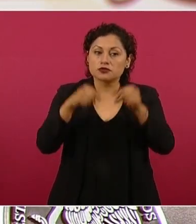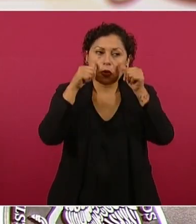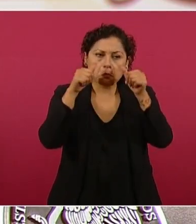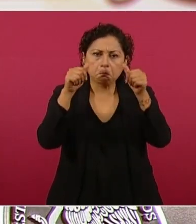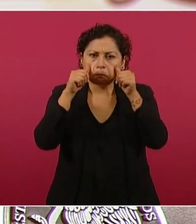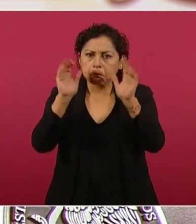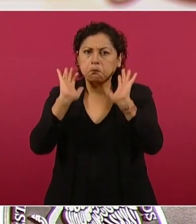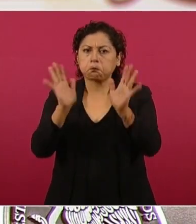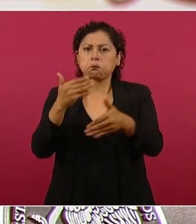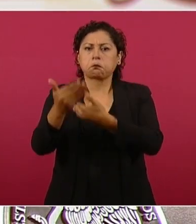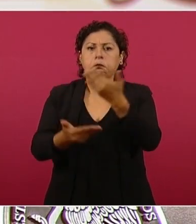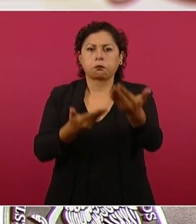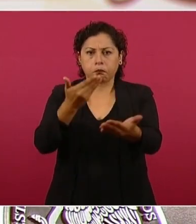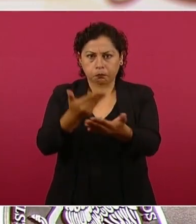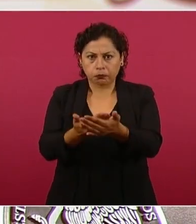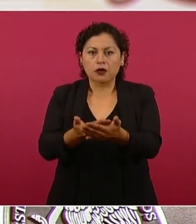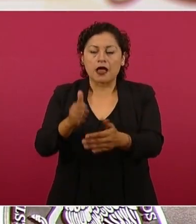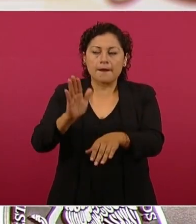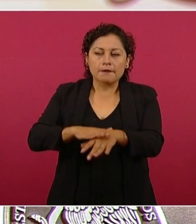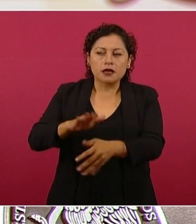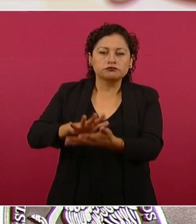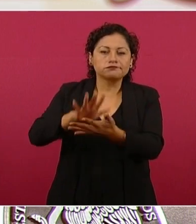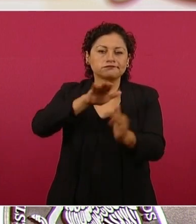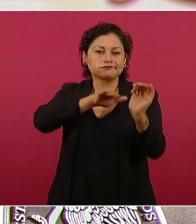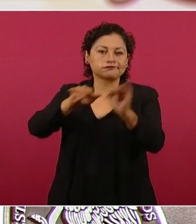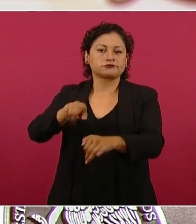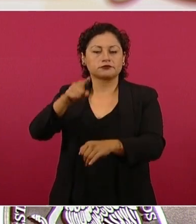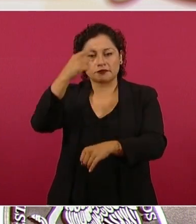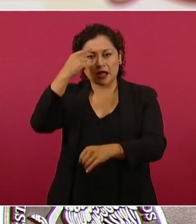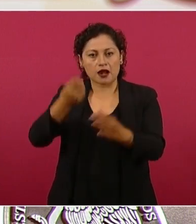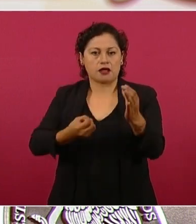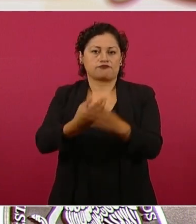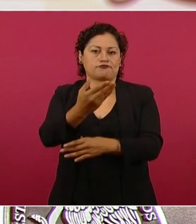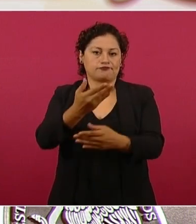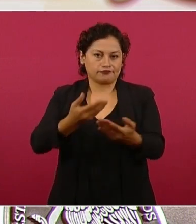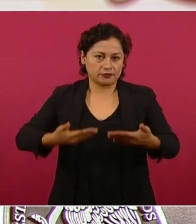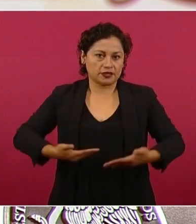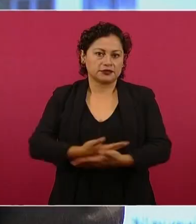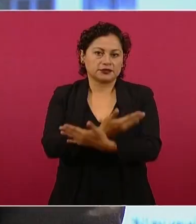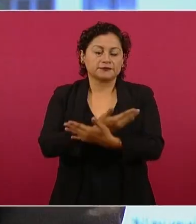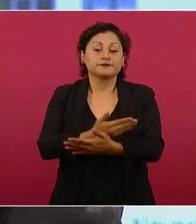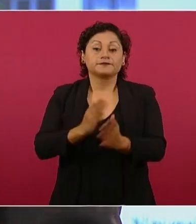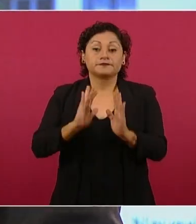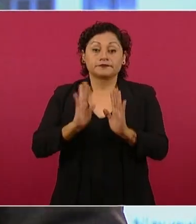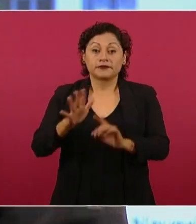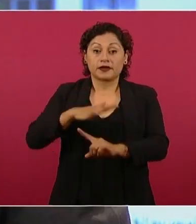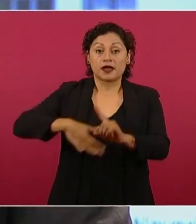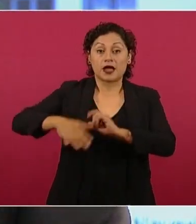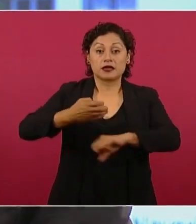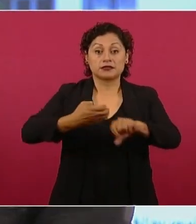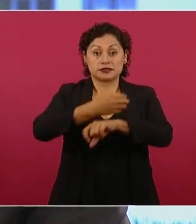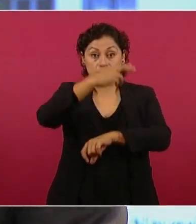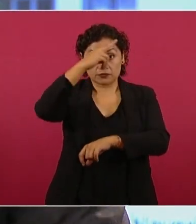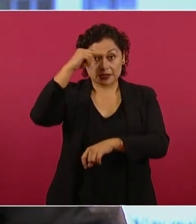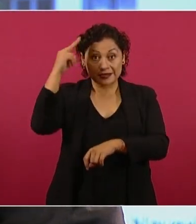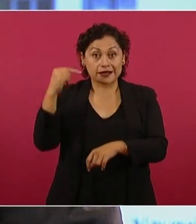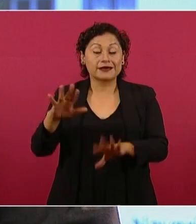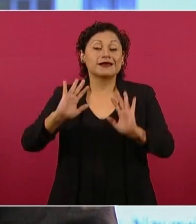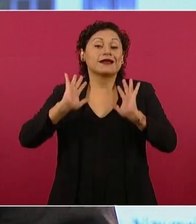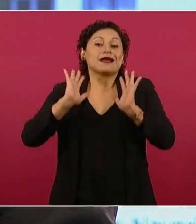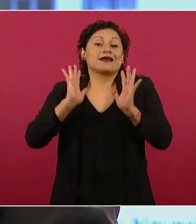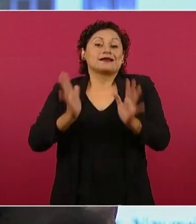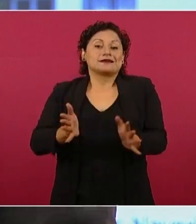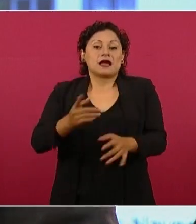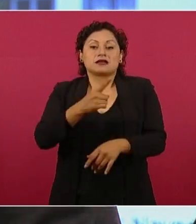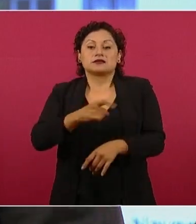particularmente partos. Y a informar también que en Nayarit se concluyó ya al 100% la capacitación de todo el